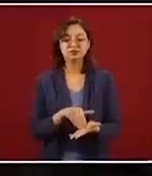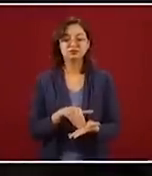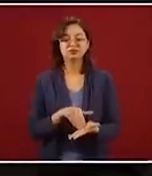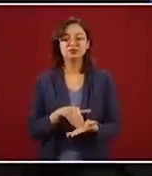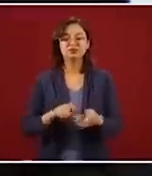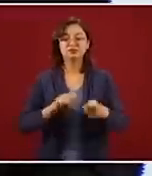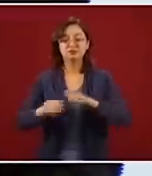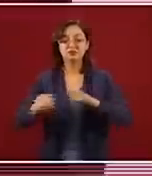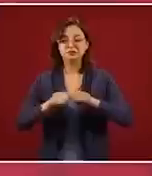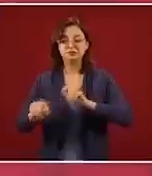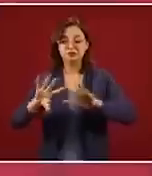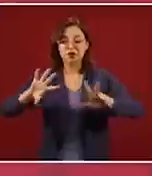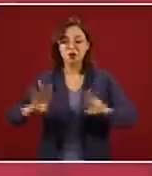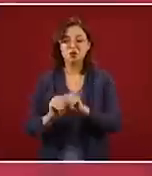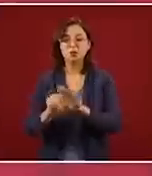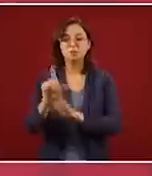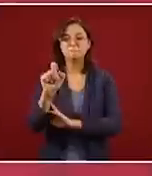cachitos, son 20 millones.